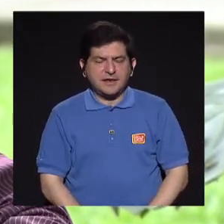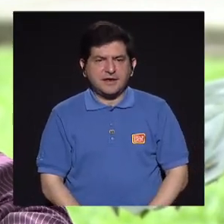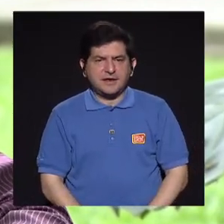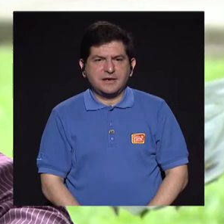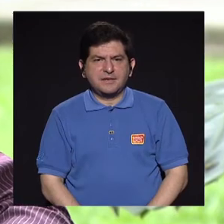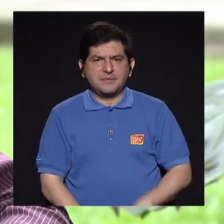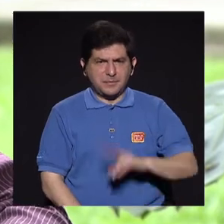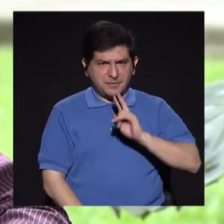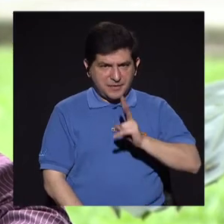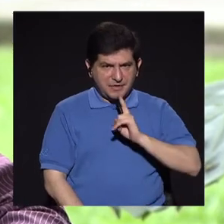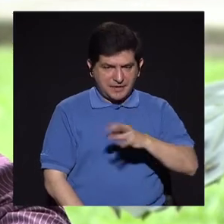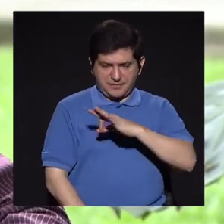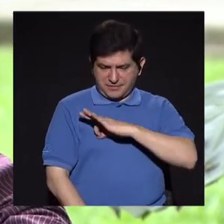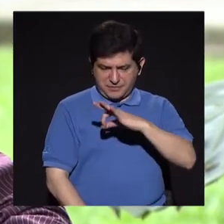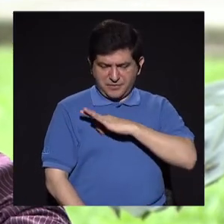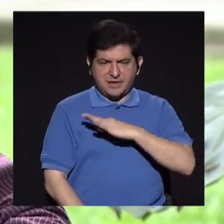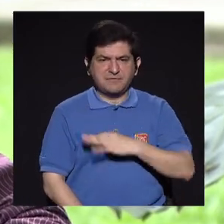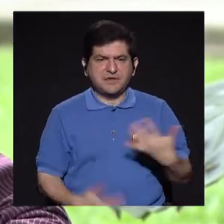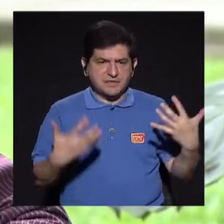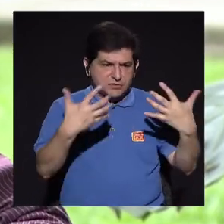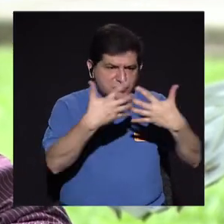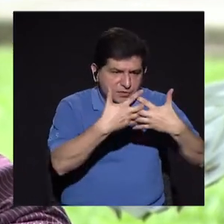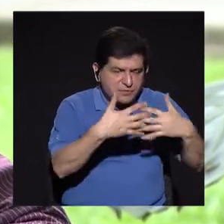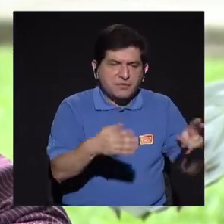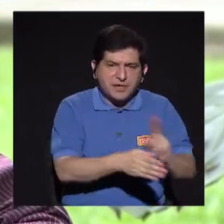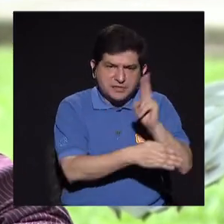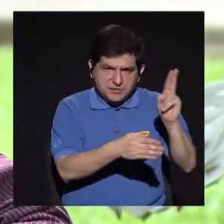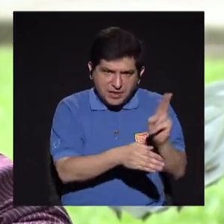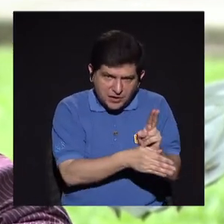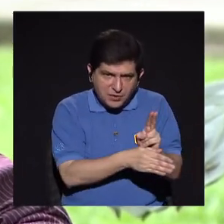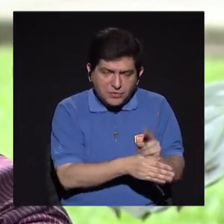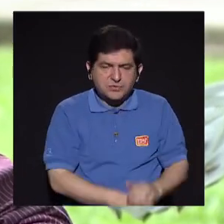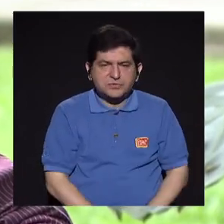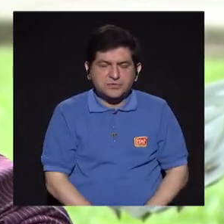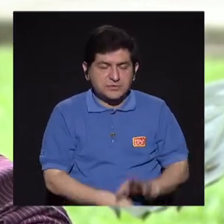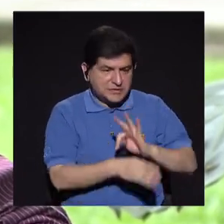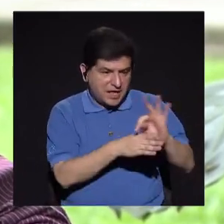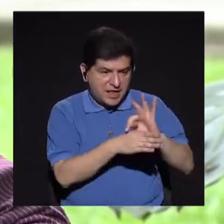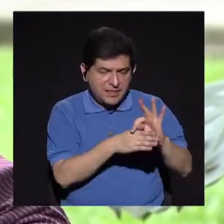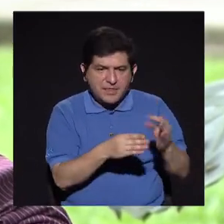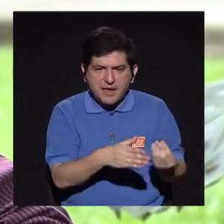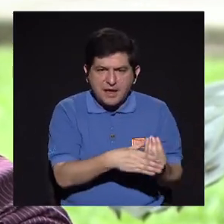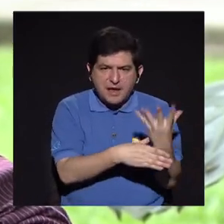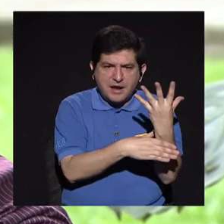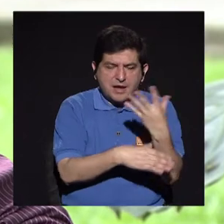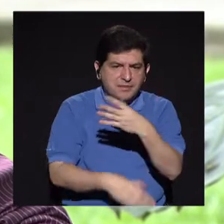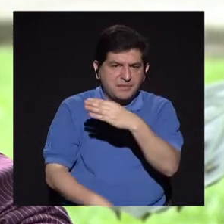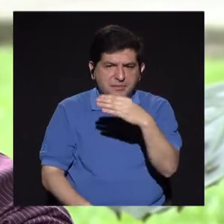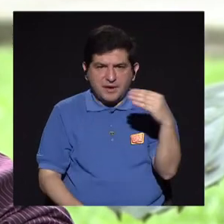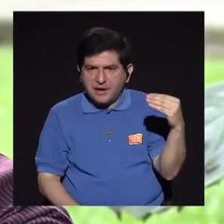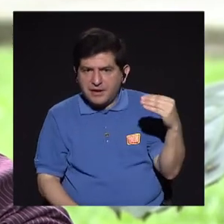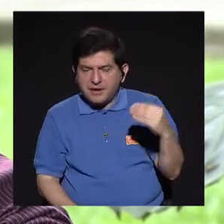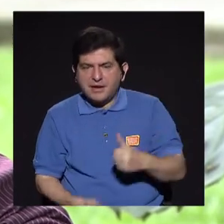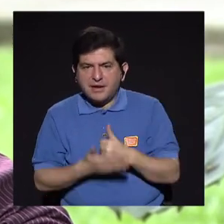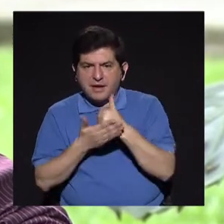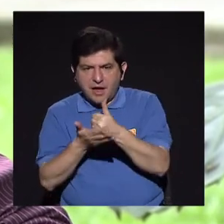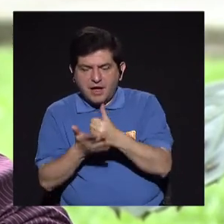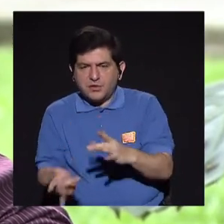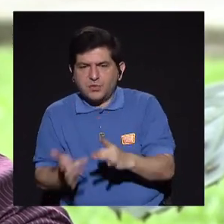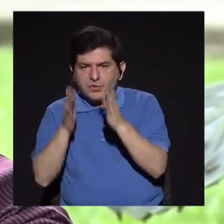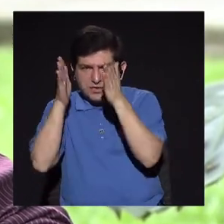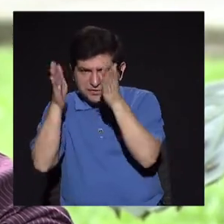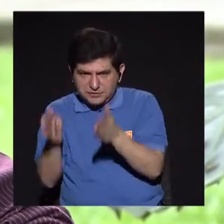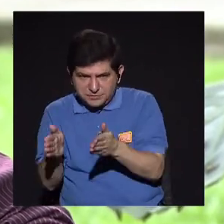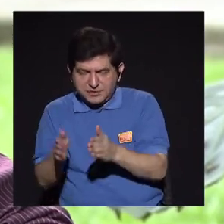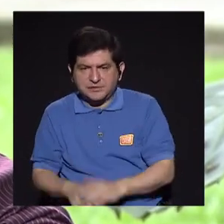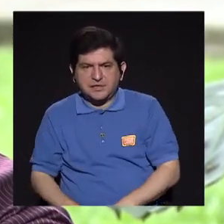lo obtiene el paciente al combinar la utilización de la terapia floral con la ayuda de un